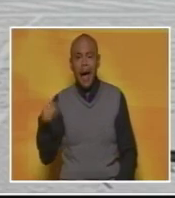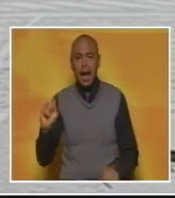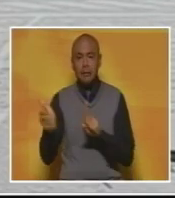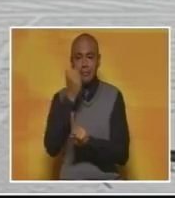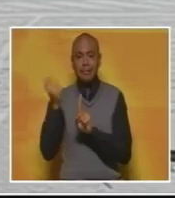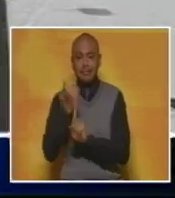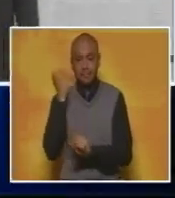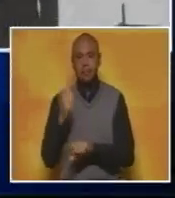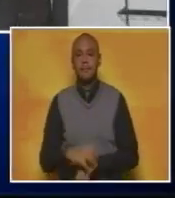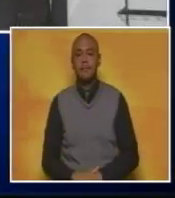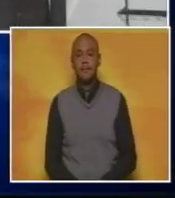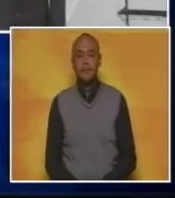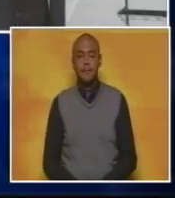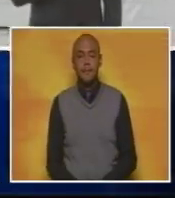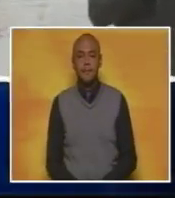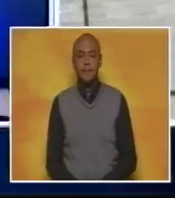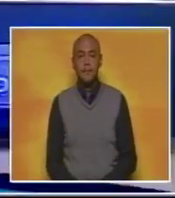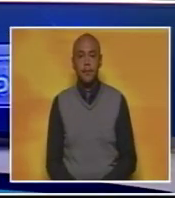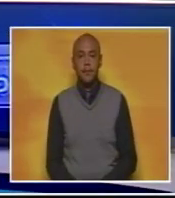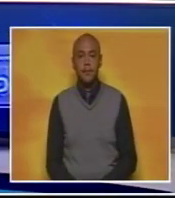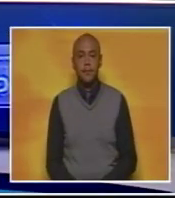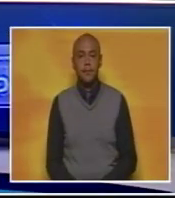conflictos.